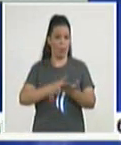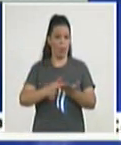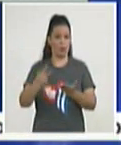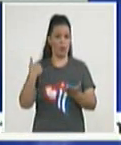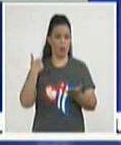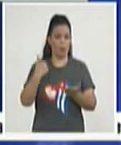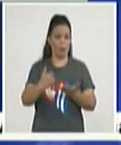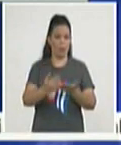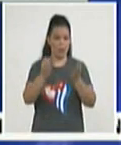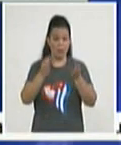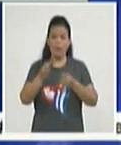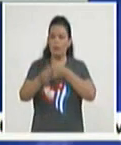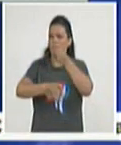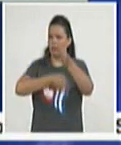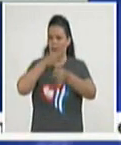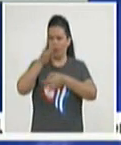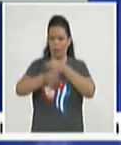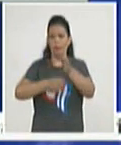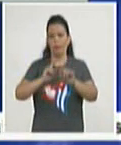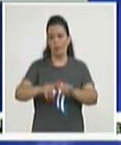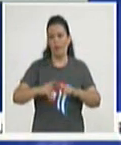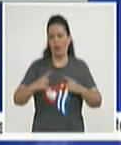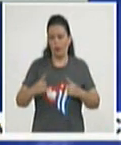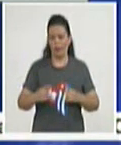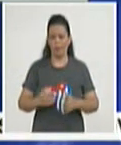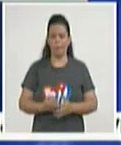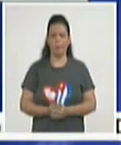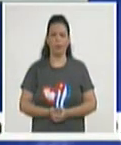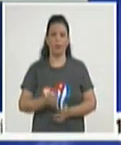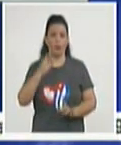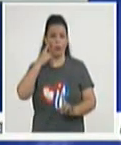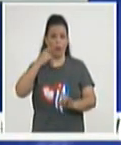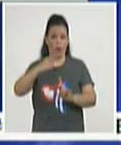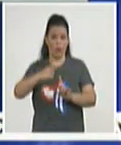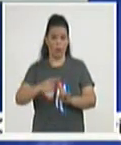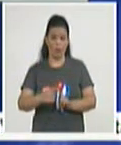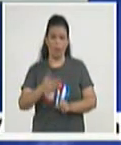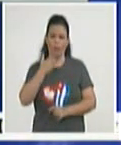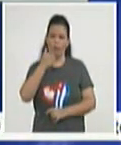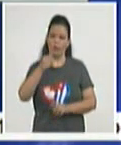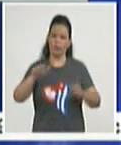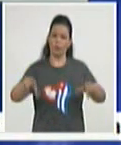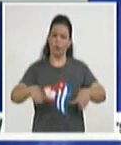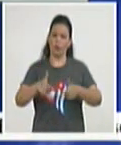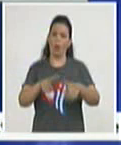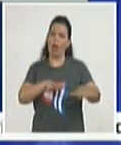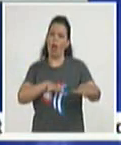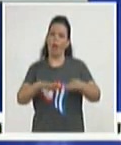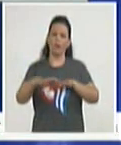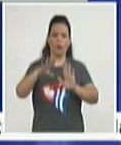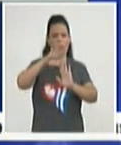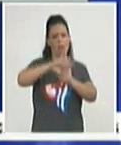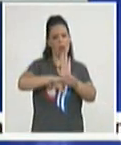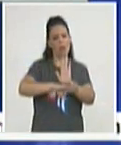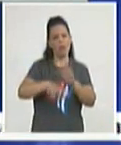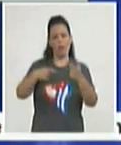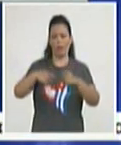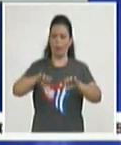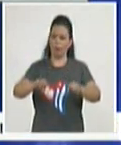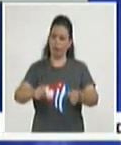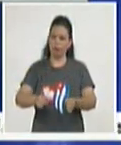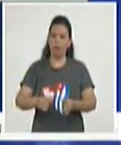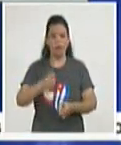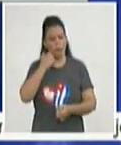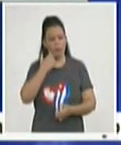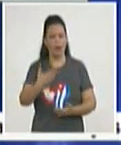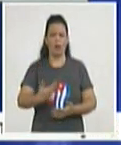que siempre lo decimos un poco que para que las acciones en estos lugares se refuercen todavía más.